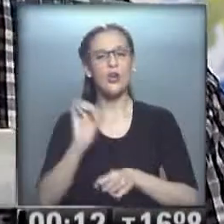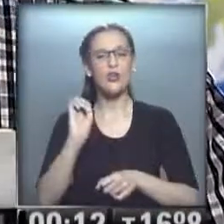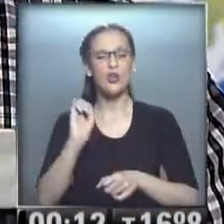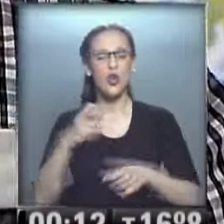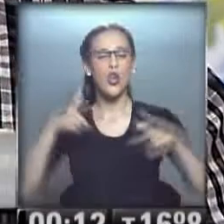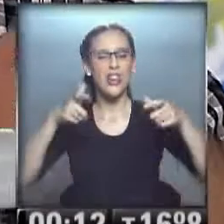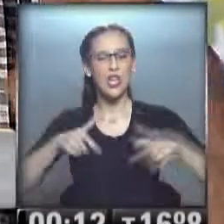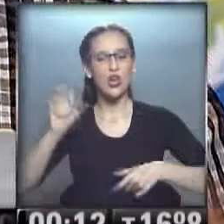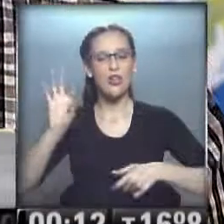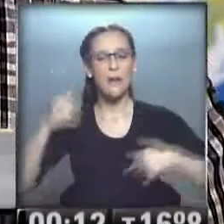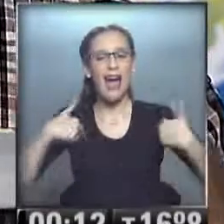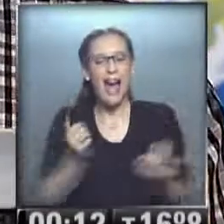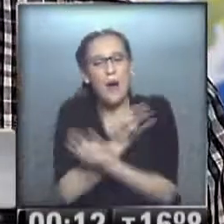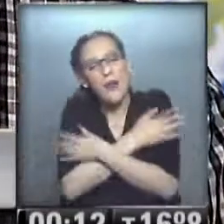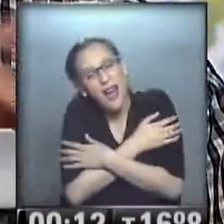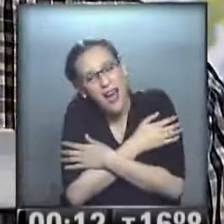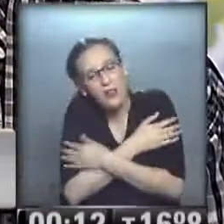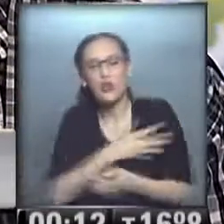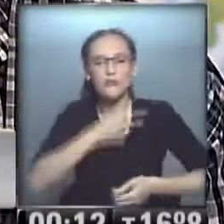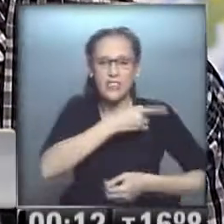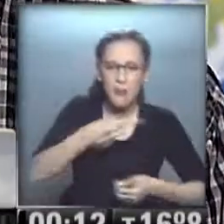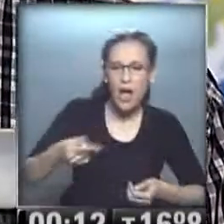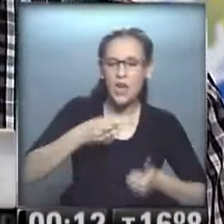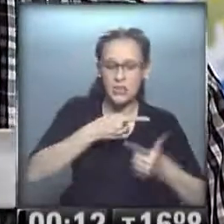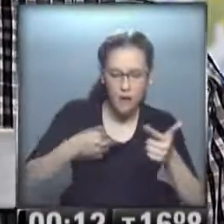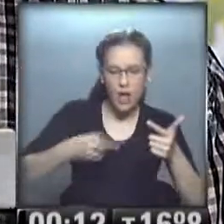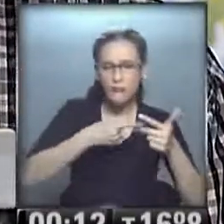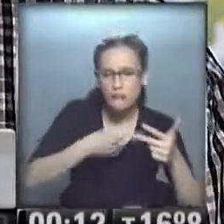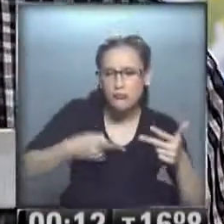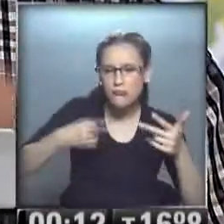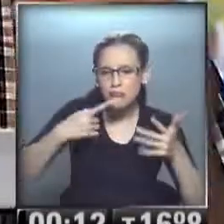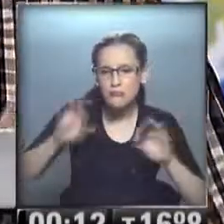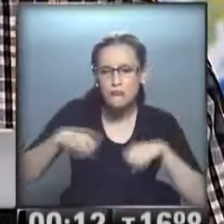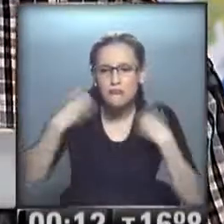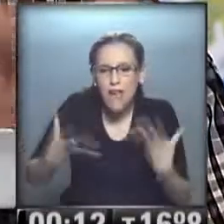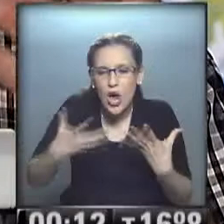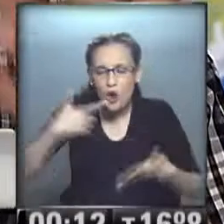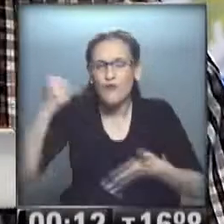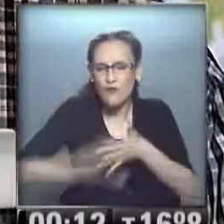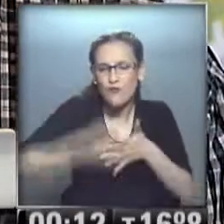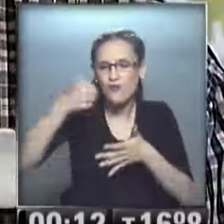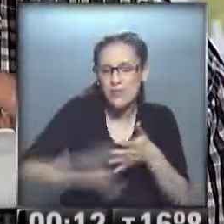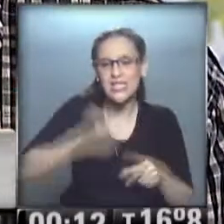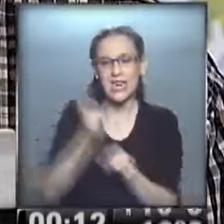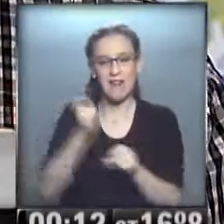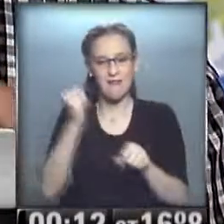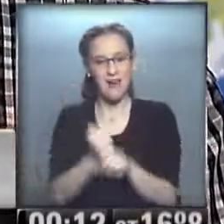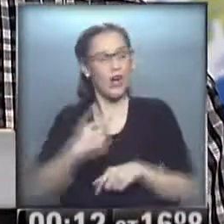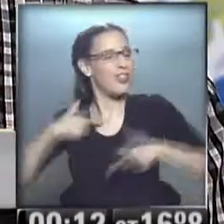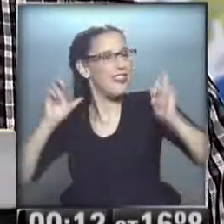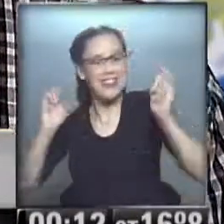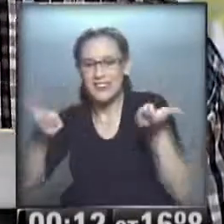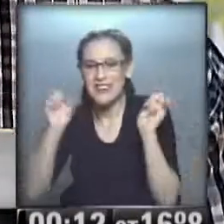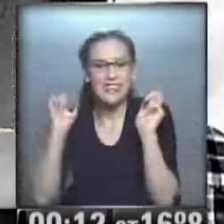banda semana a semana más consolidada, el trabajo en el ensayo siempre divertido,